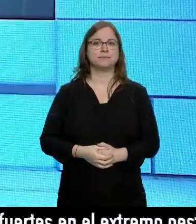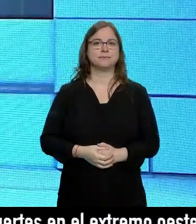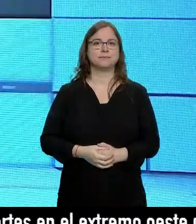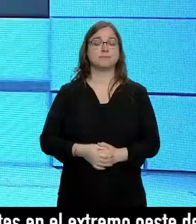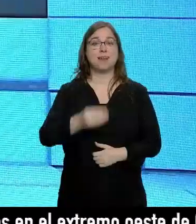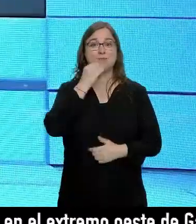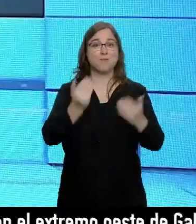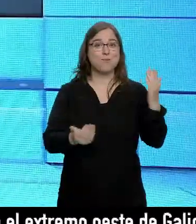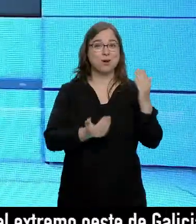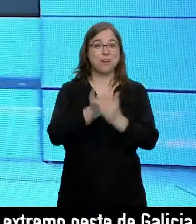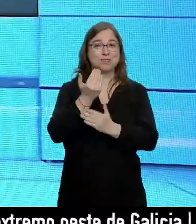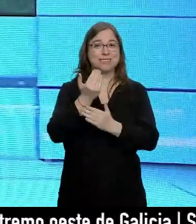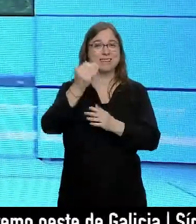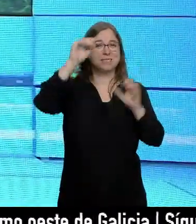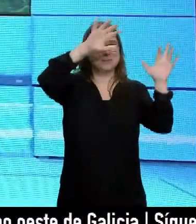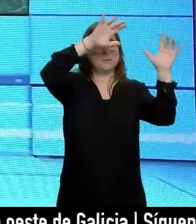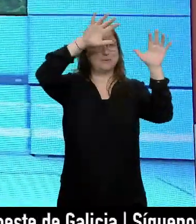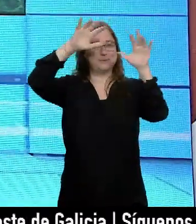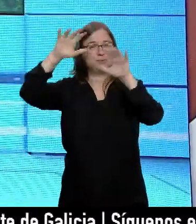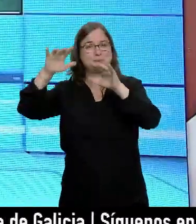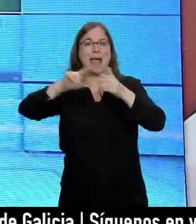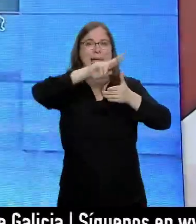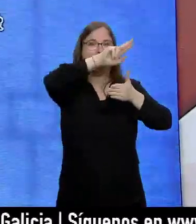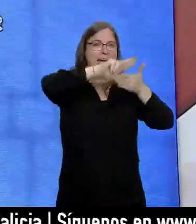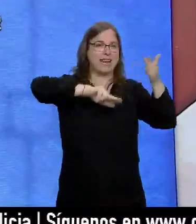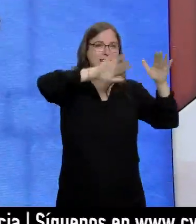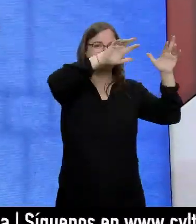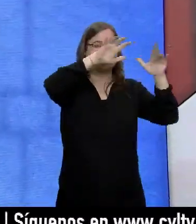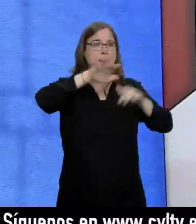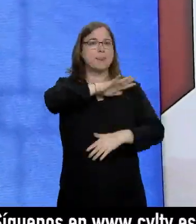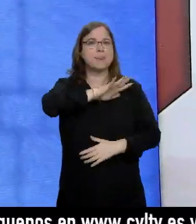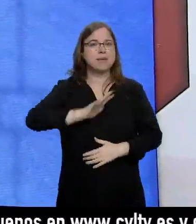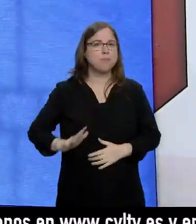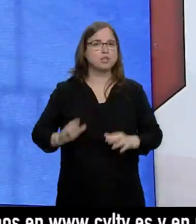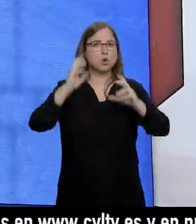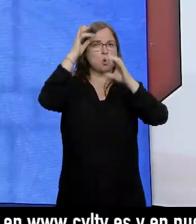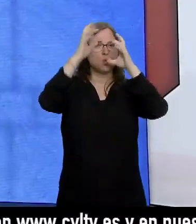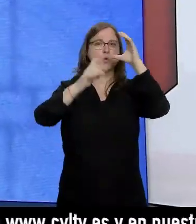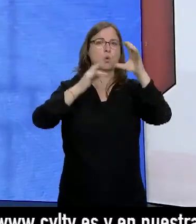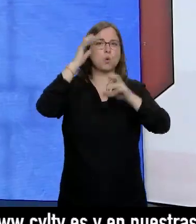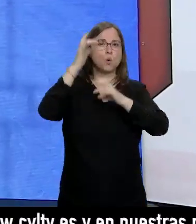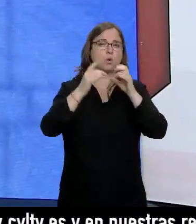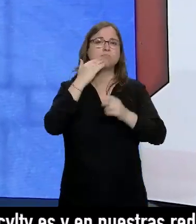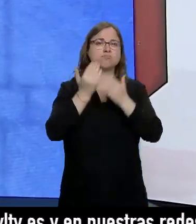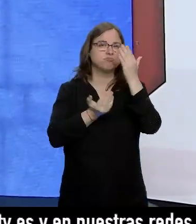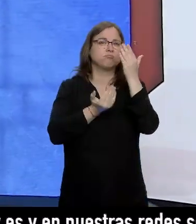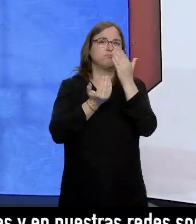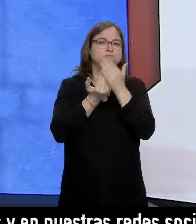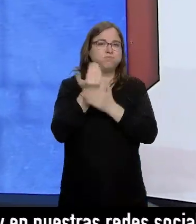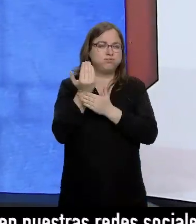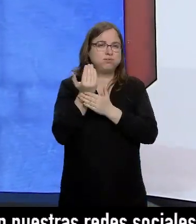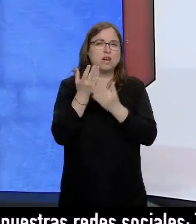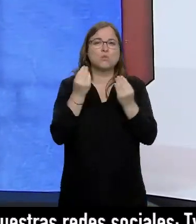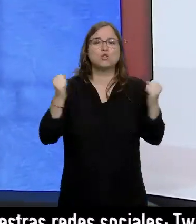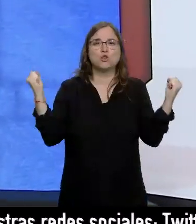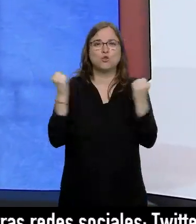Muy buenos días. Una borrasca se está acercando por Galicia. De momento nos ha dejado muchas nubes esta mañana, por lo tanto hemos amanecido sin